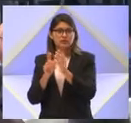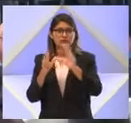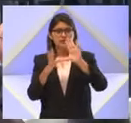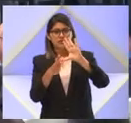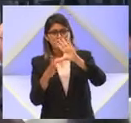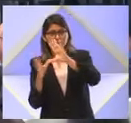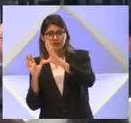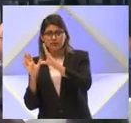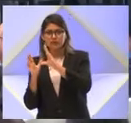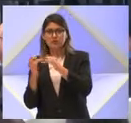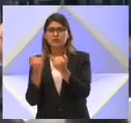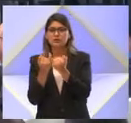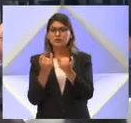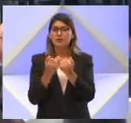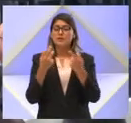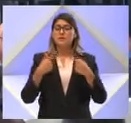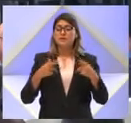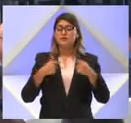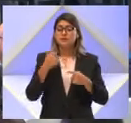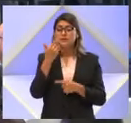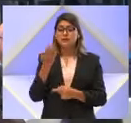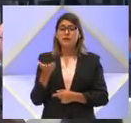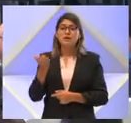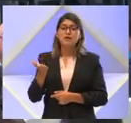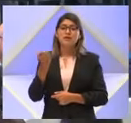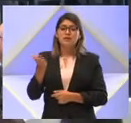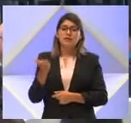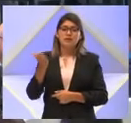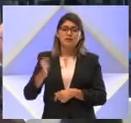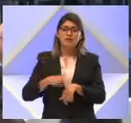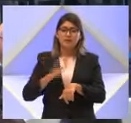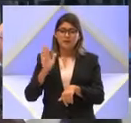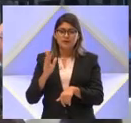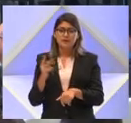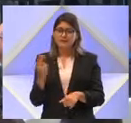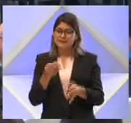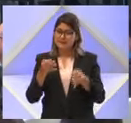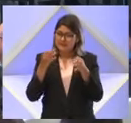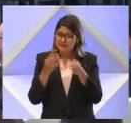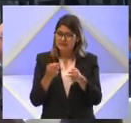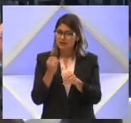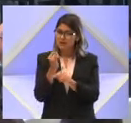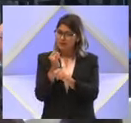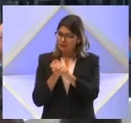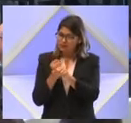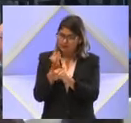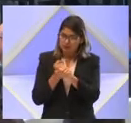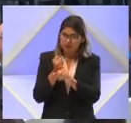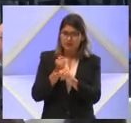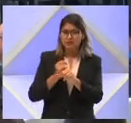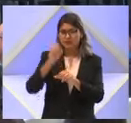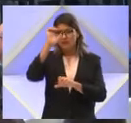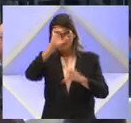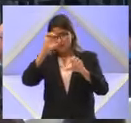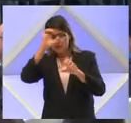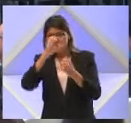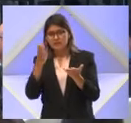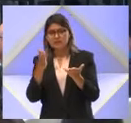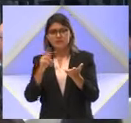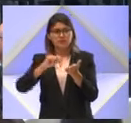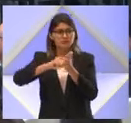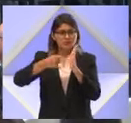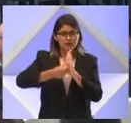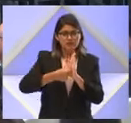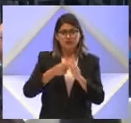futuro de la demanda donde haya verdaderamente análisis técnico científico de cuál es la